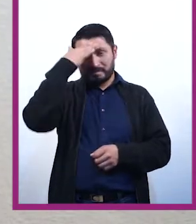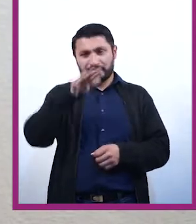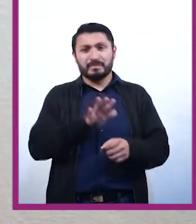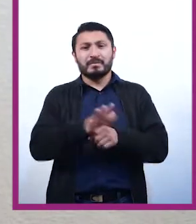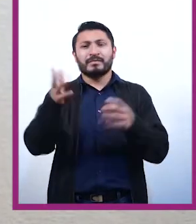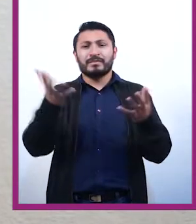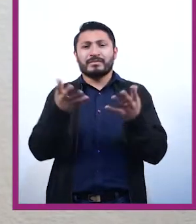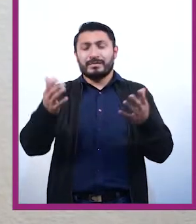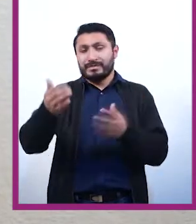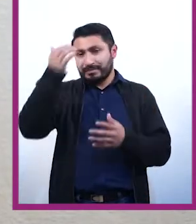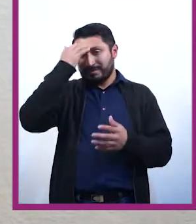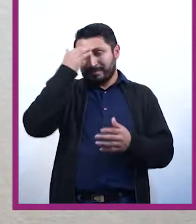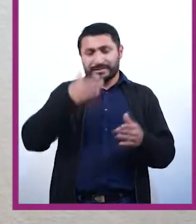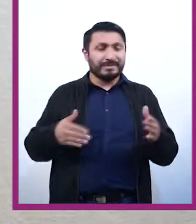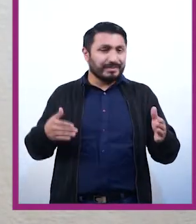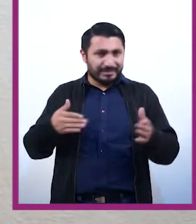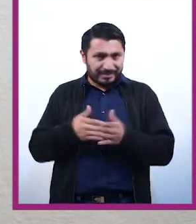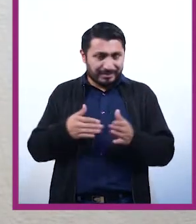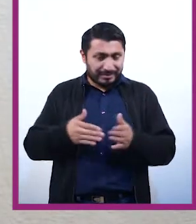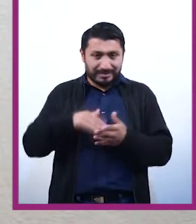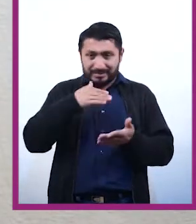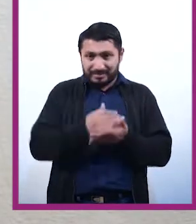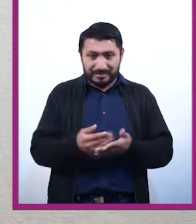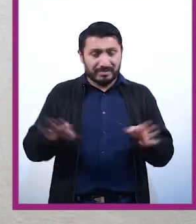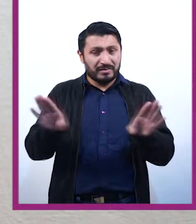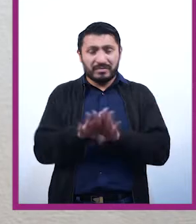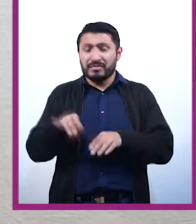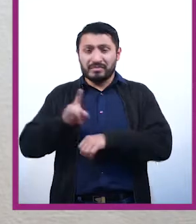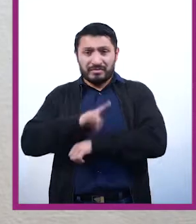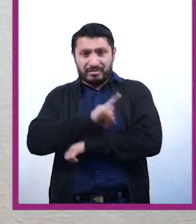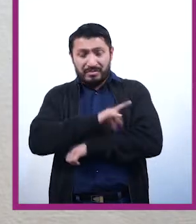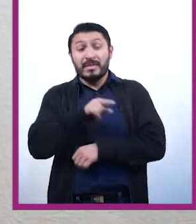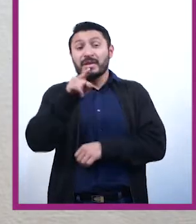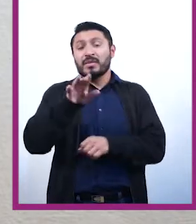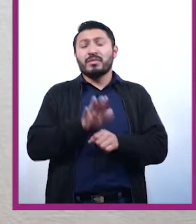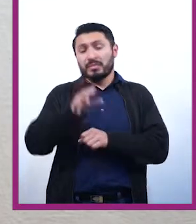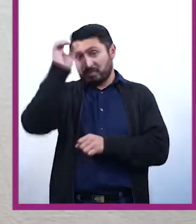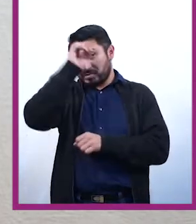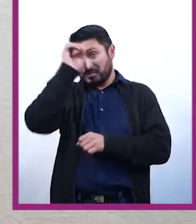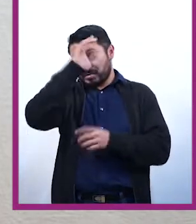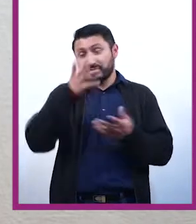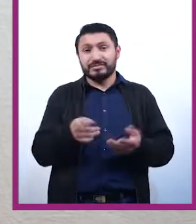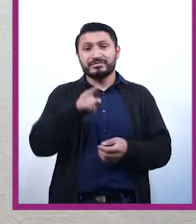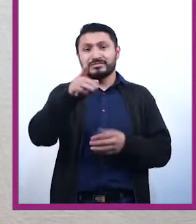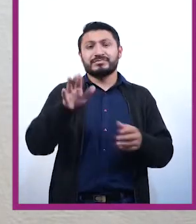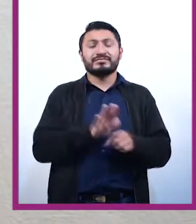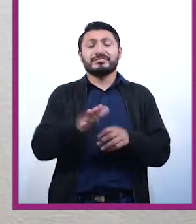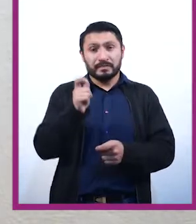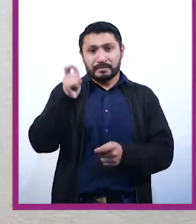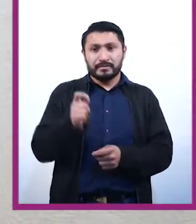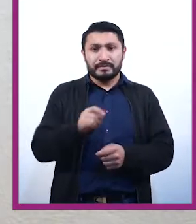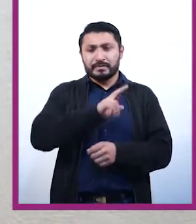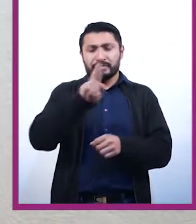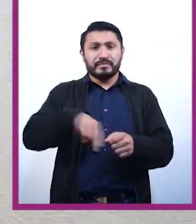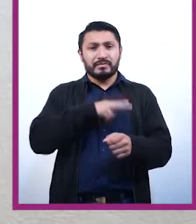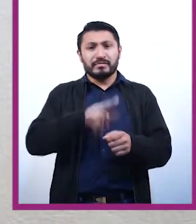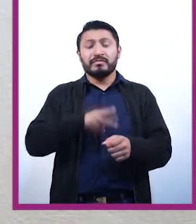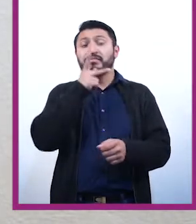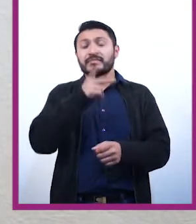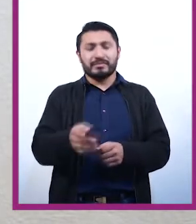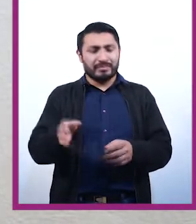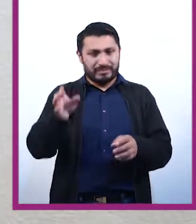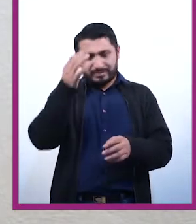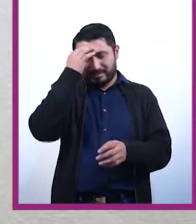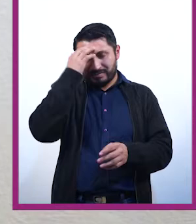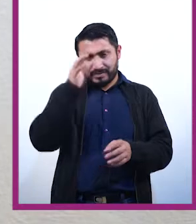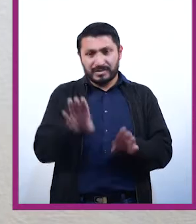podemos decir que hay que saber qué hacer y conocer los límites, al igual que un caracol. ¿O tú qué opinas? Normalmente cuando una